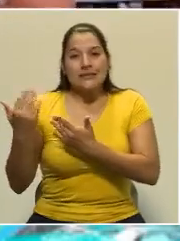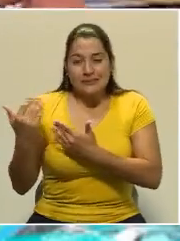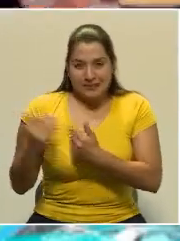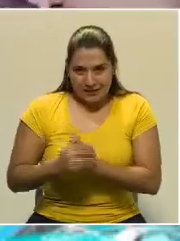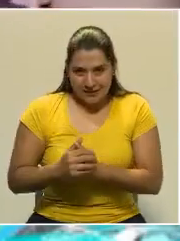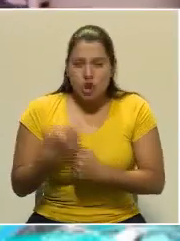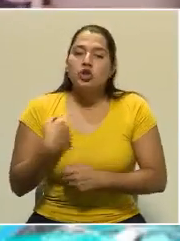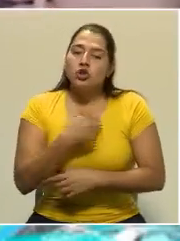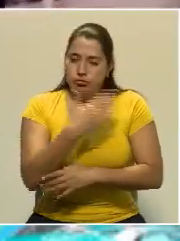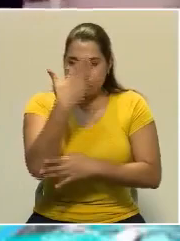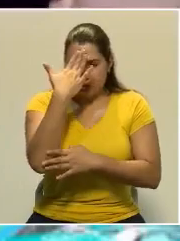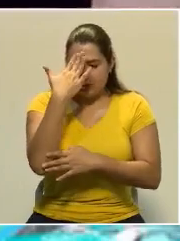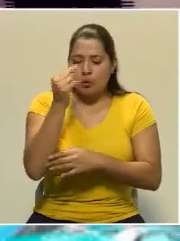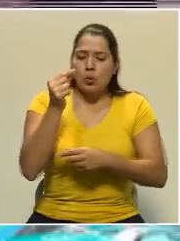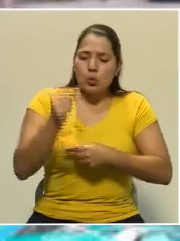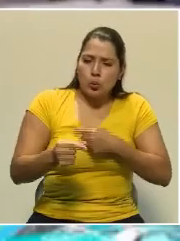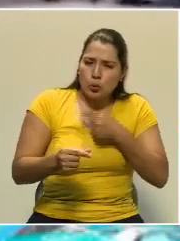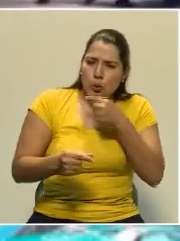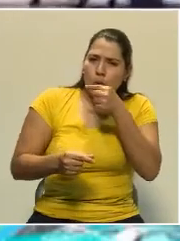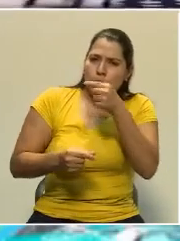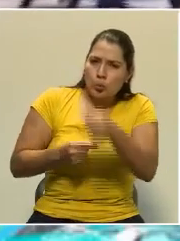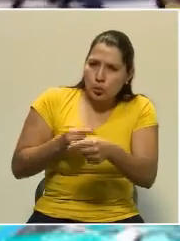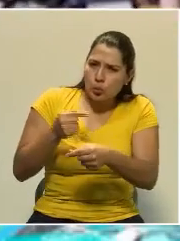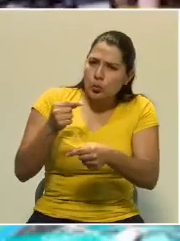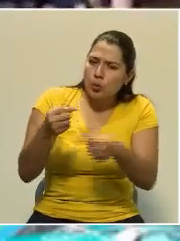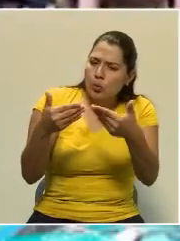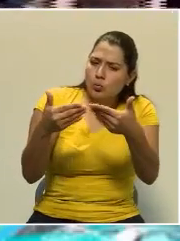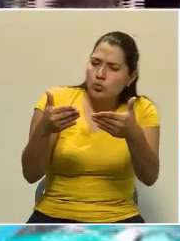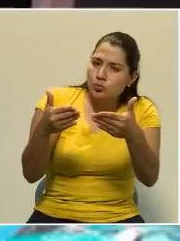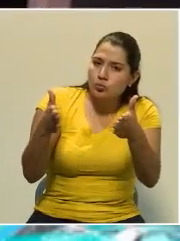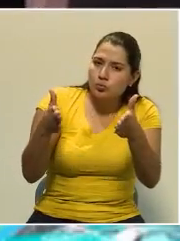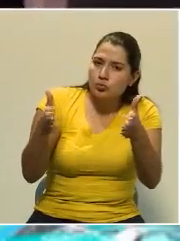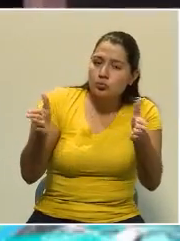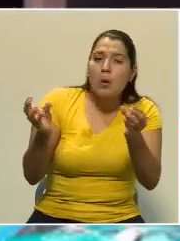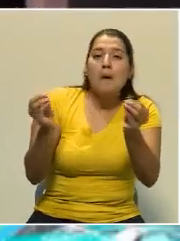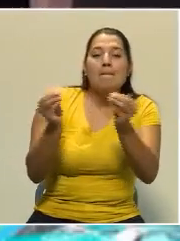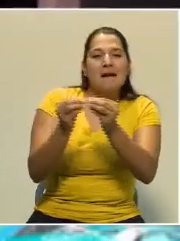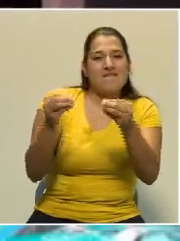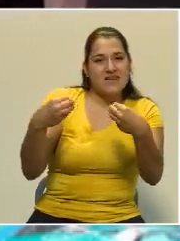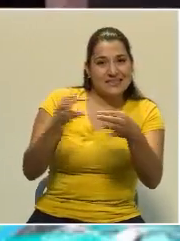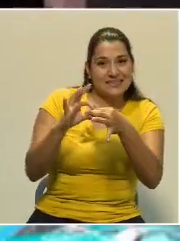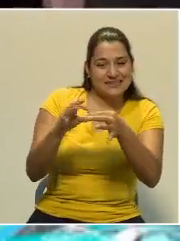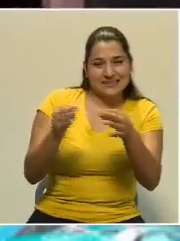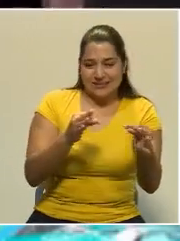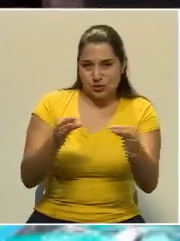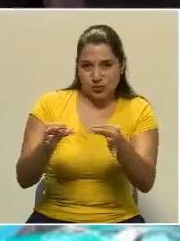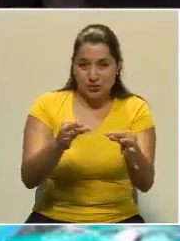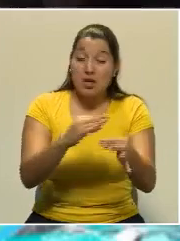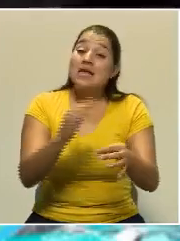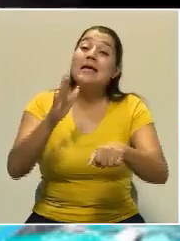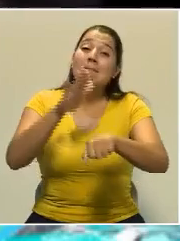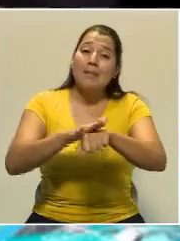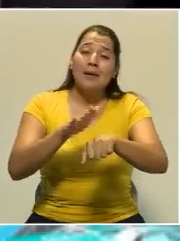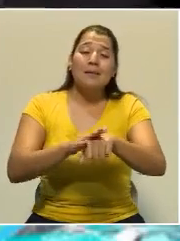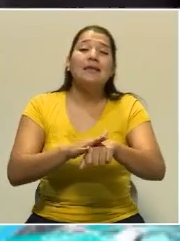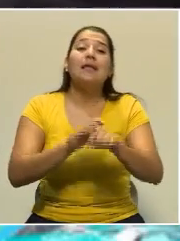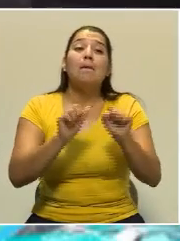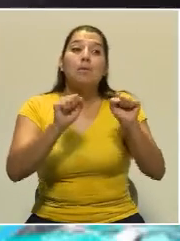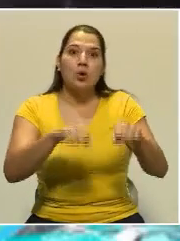va a ser poco a poco que se va a empezar a reactivar el turismo y que nos va a permitir mantener nuestros